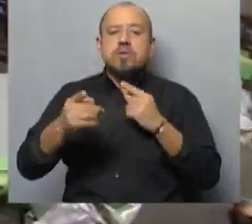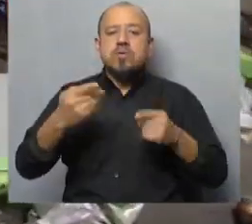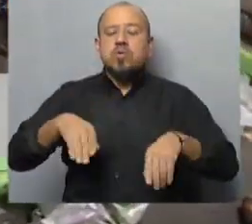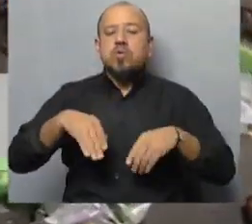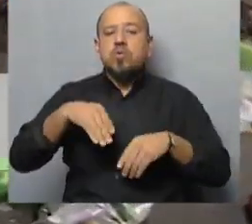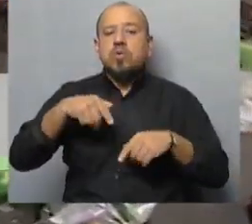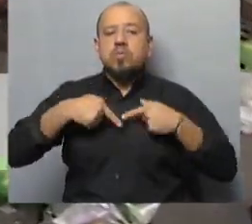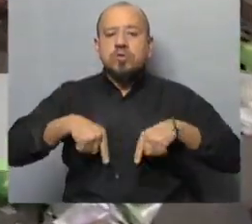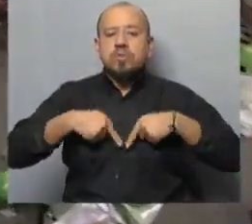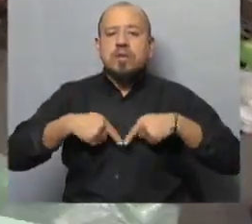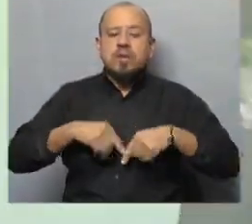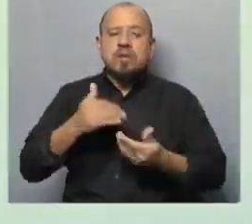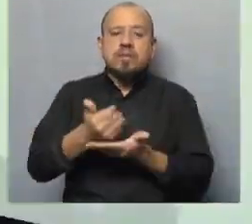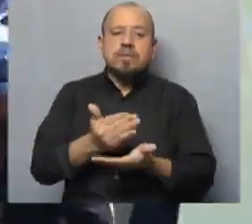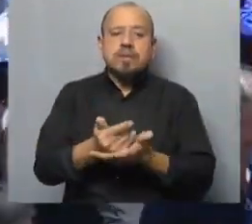departamental